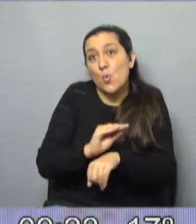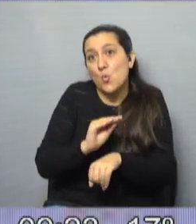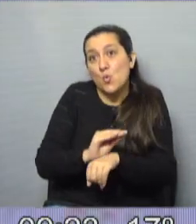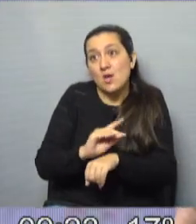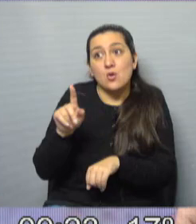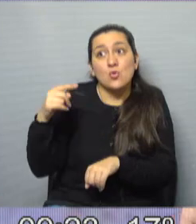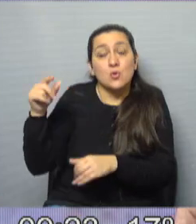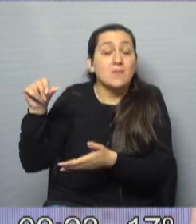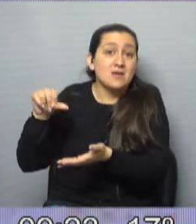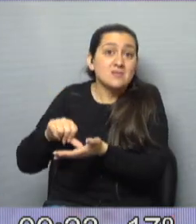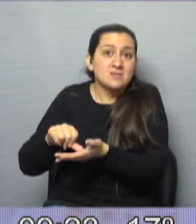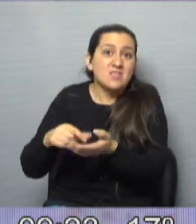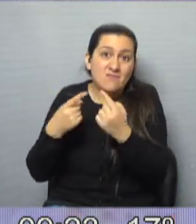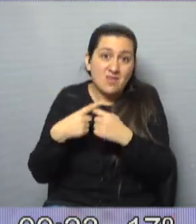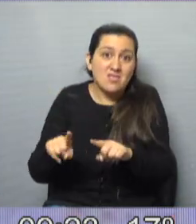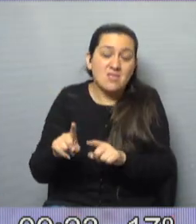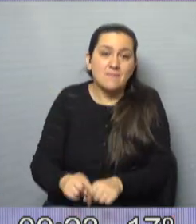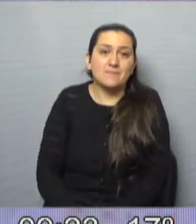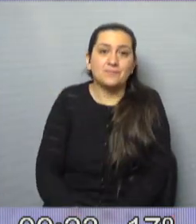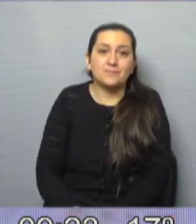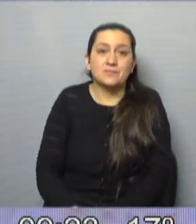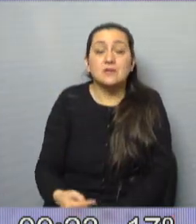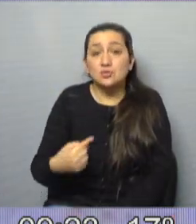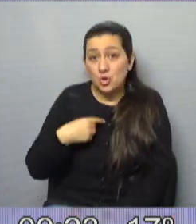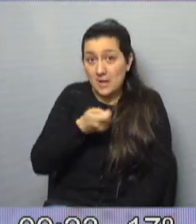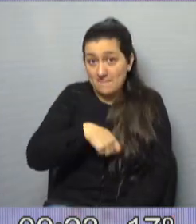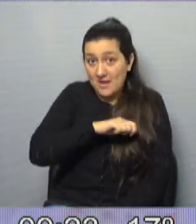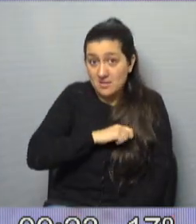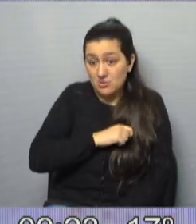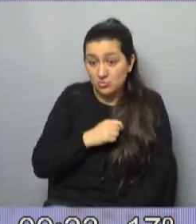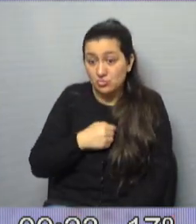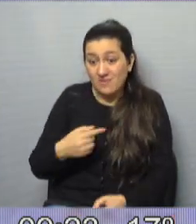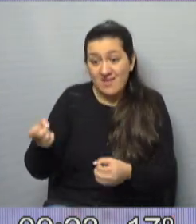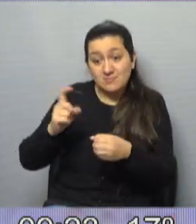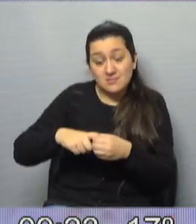migrante, yo viví en España, y yo formé parte de un sindicato,